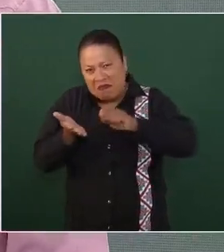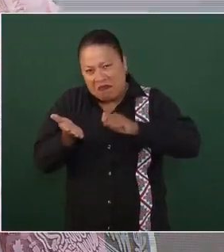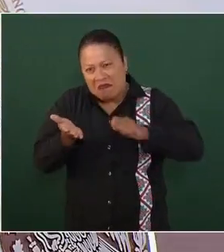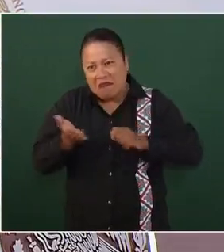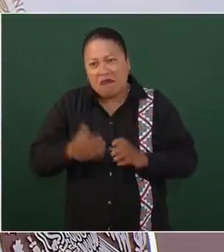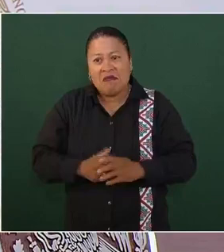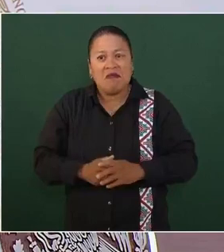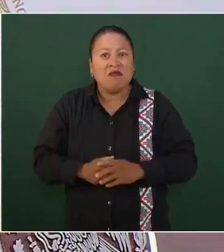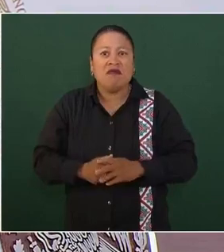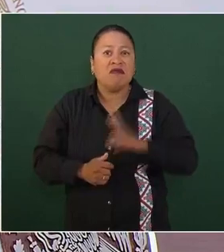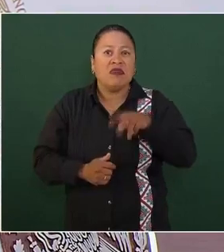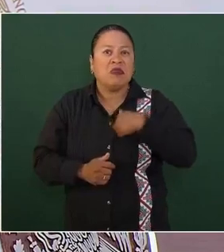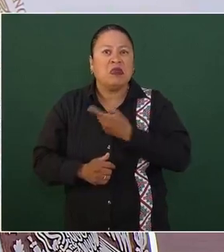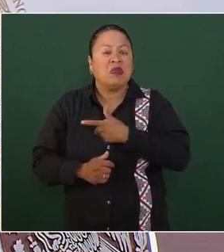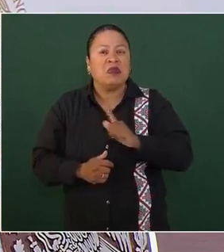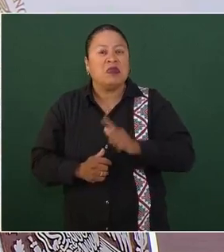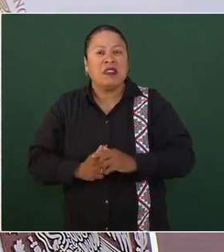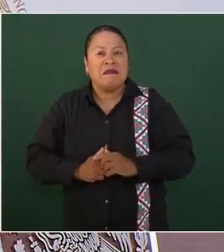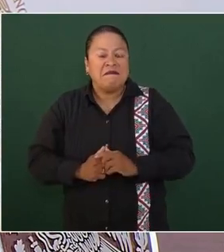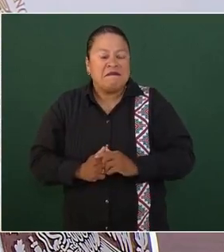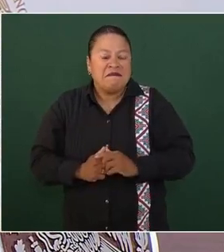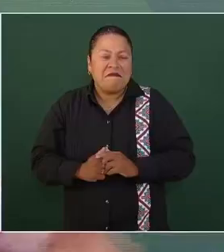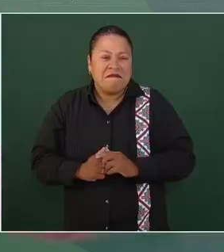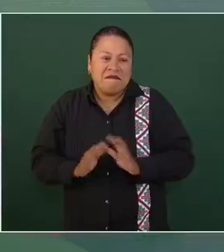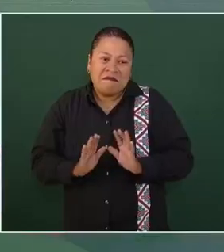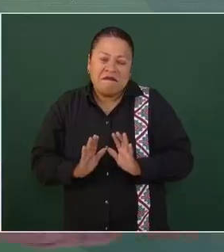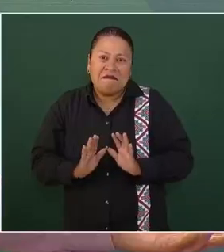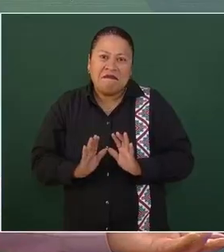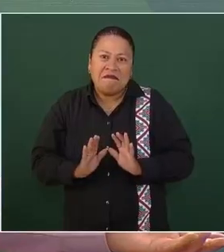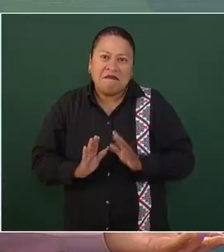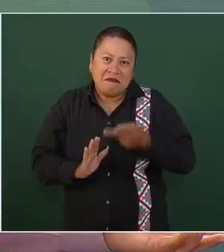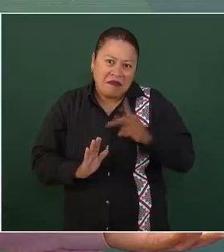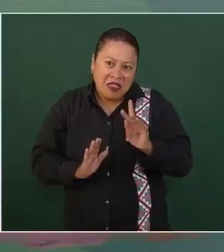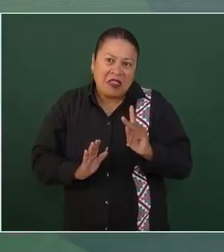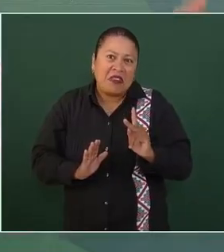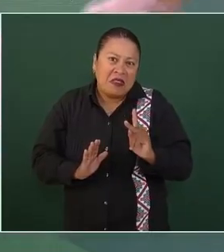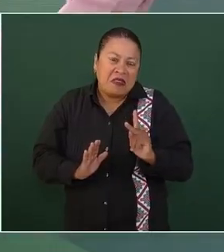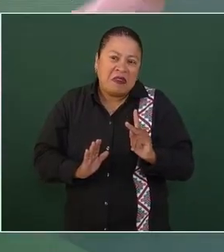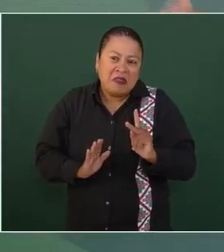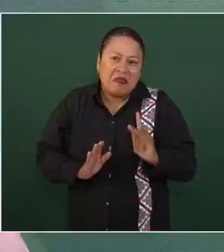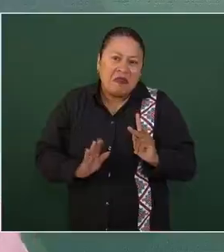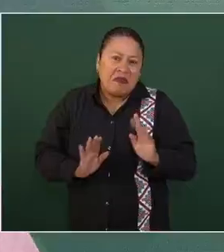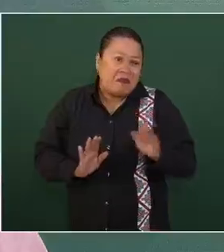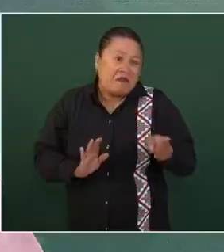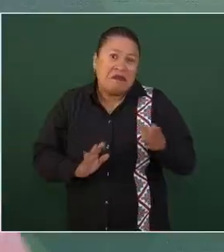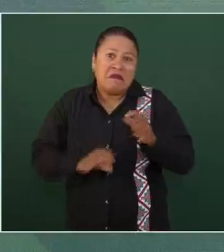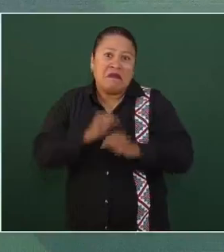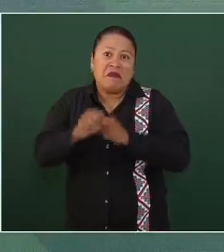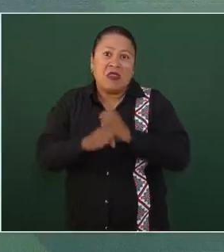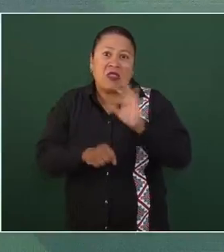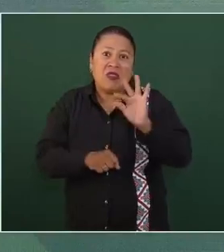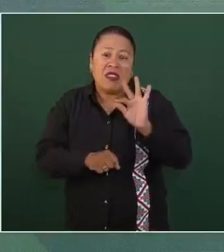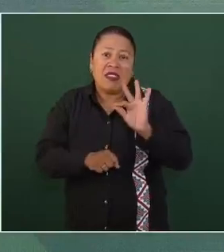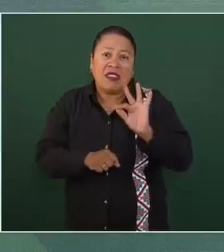no me gusta mucho pero tiene más de 40 años